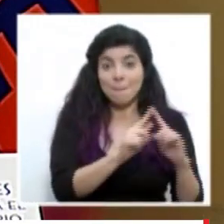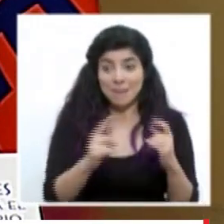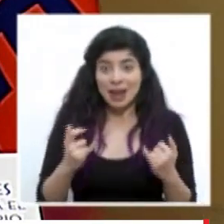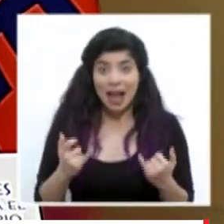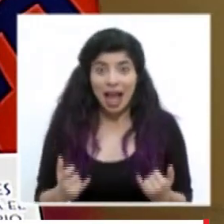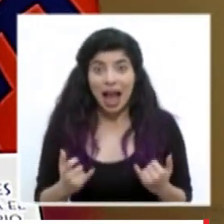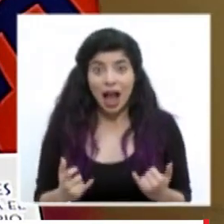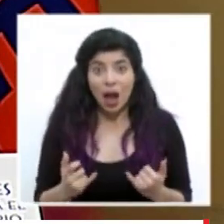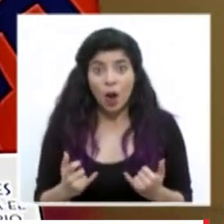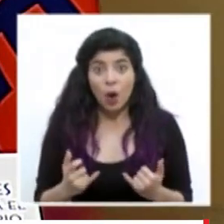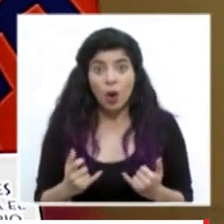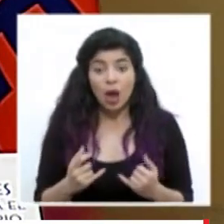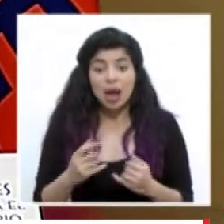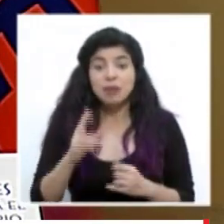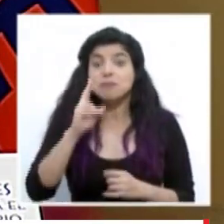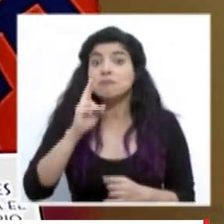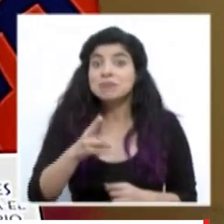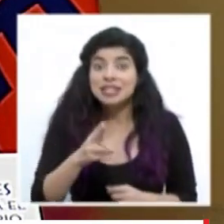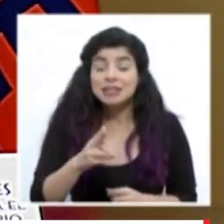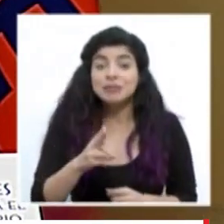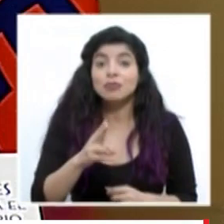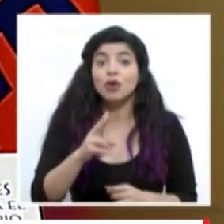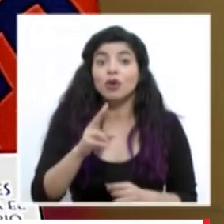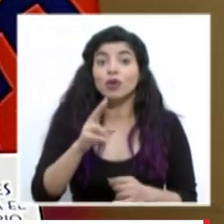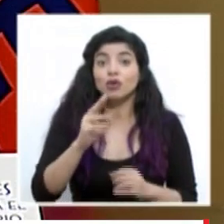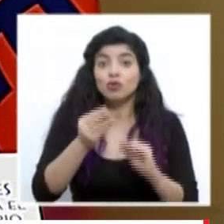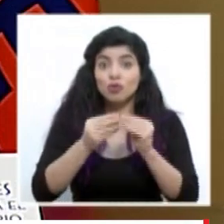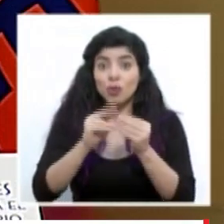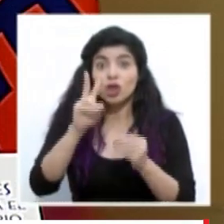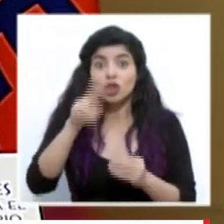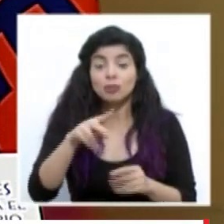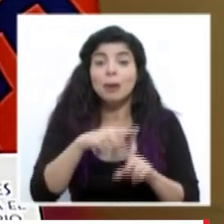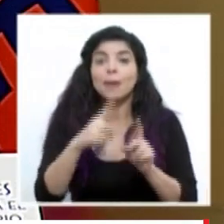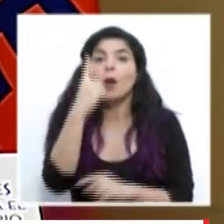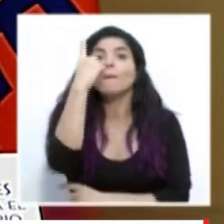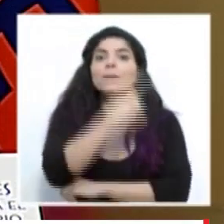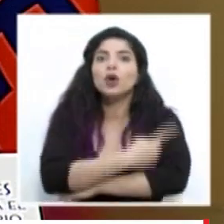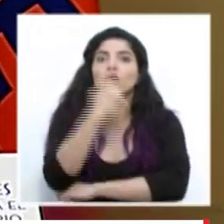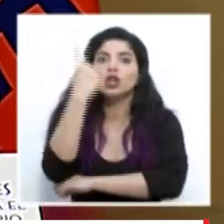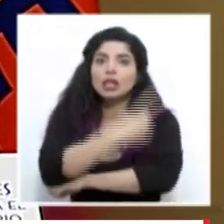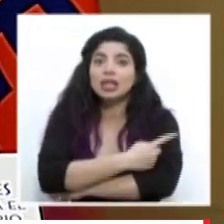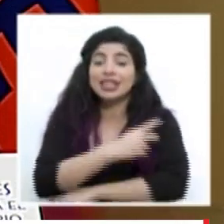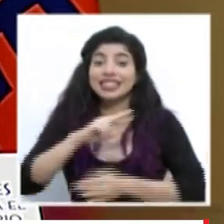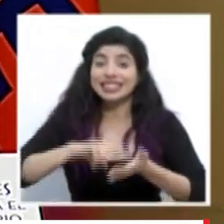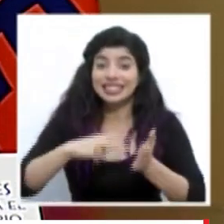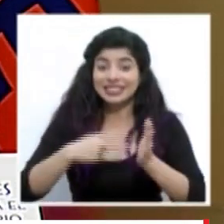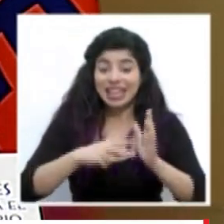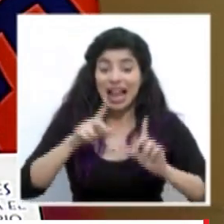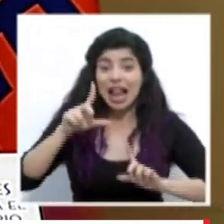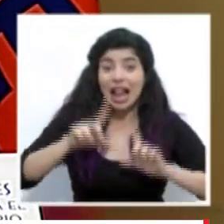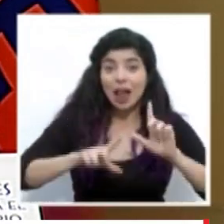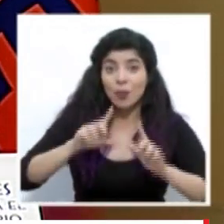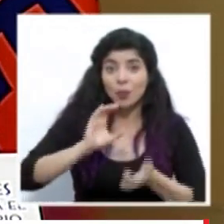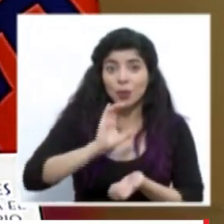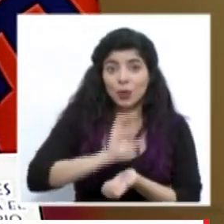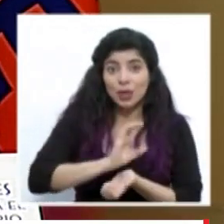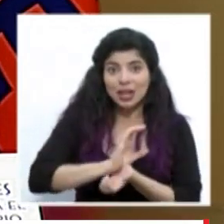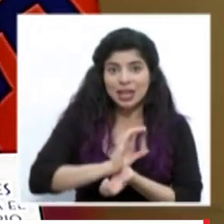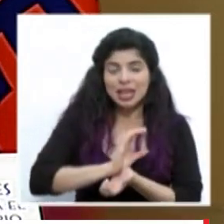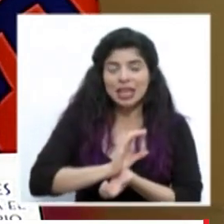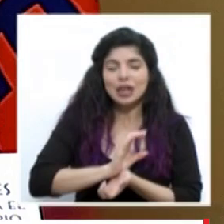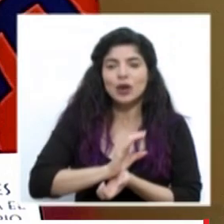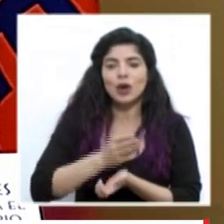día estamos procesando esa misma cantidad de muestras en un día. Esto significa para los laboratorios clínicos que